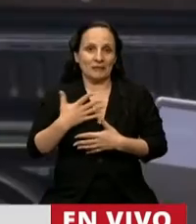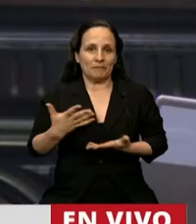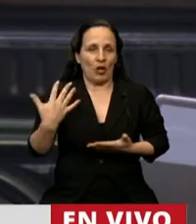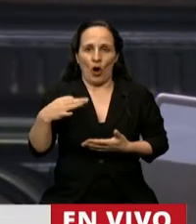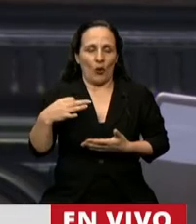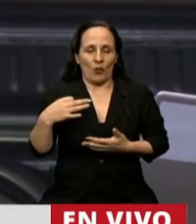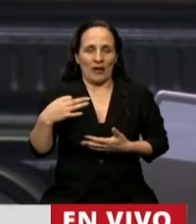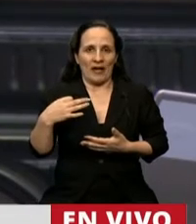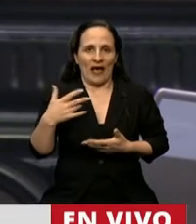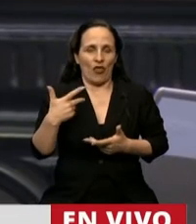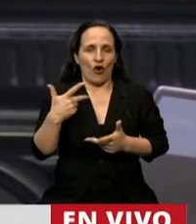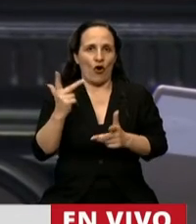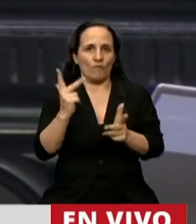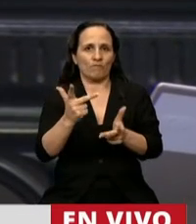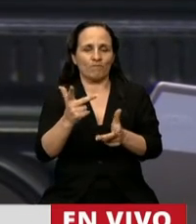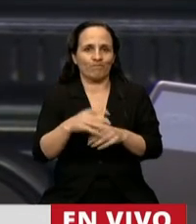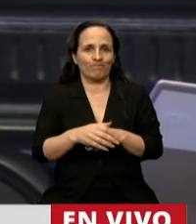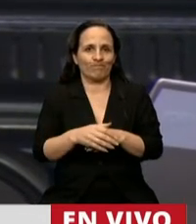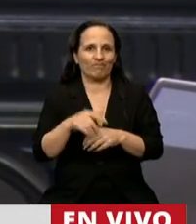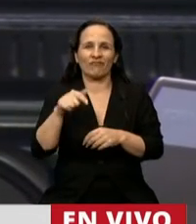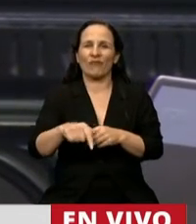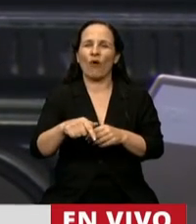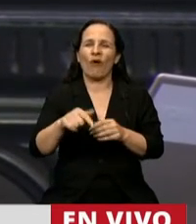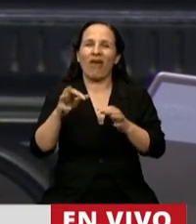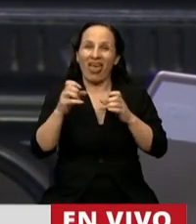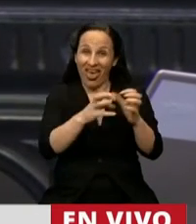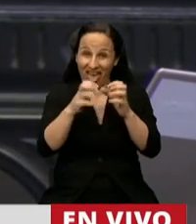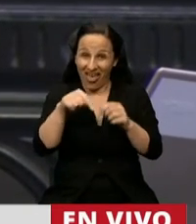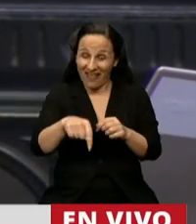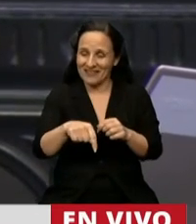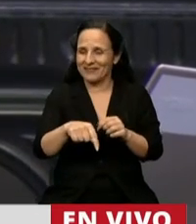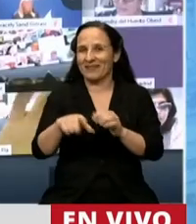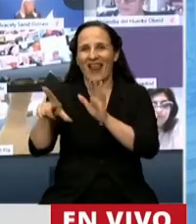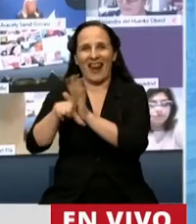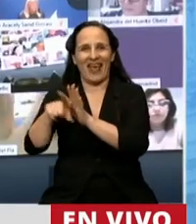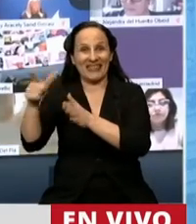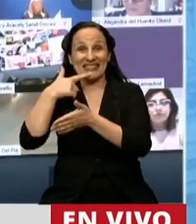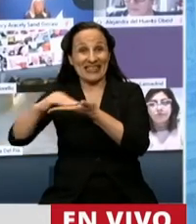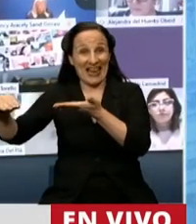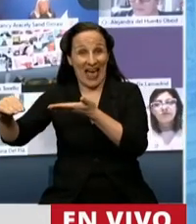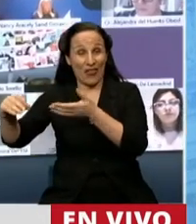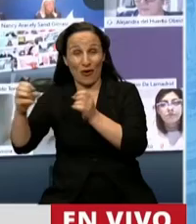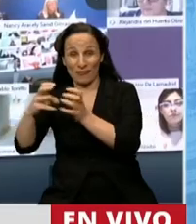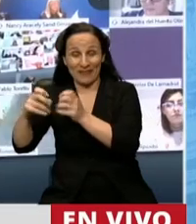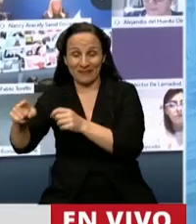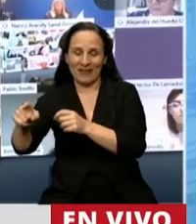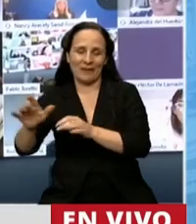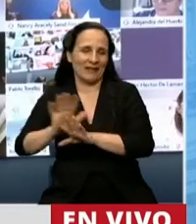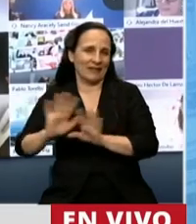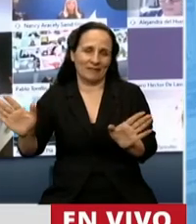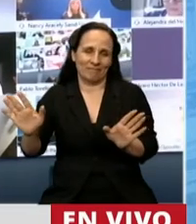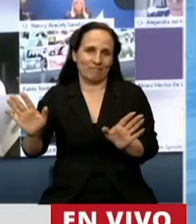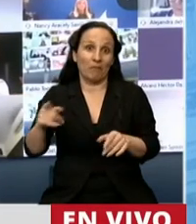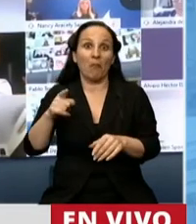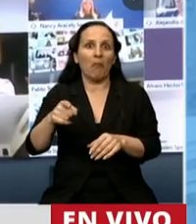justamente el tratamiento escandaloso que tuvo esta ley en el Senado de la Nación, porque justamente estas cuestiones de